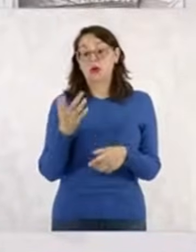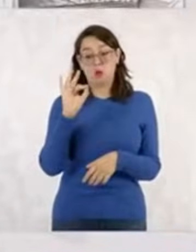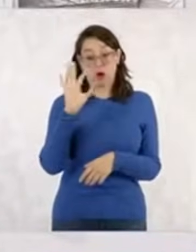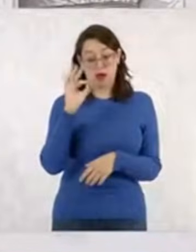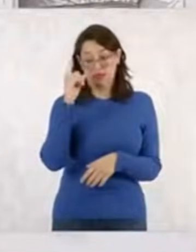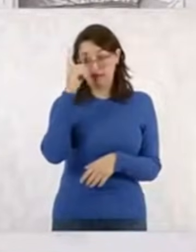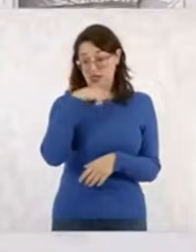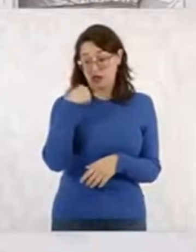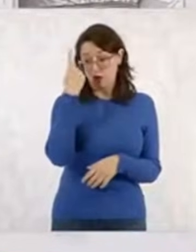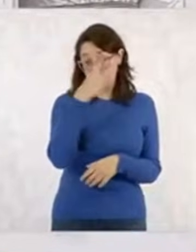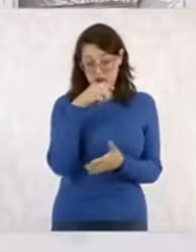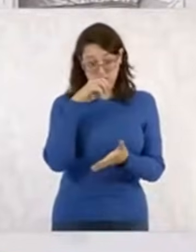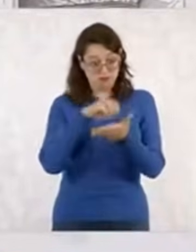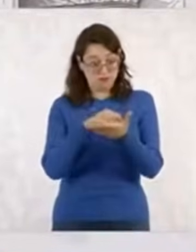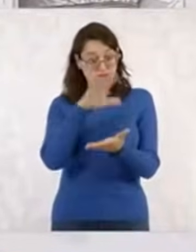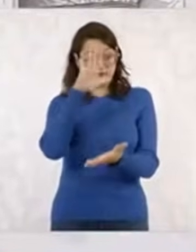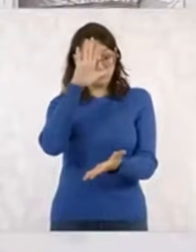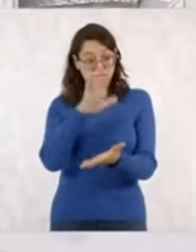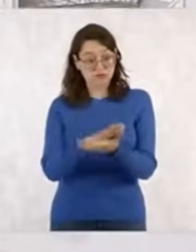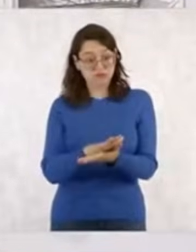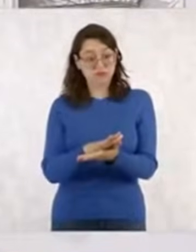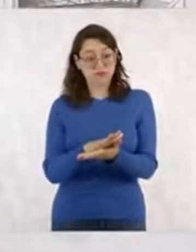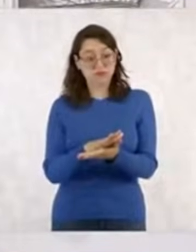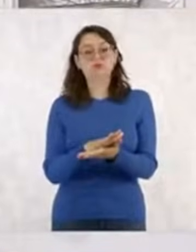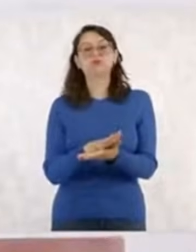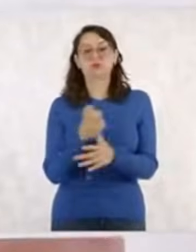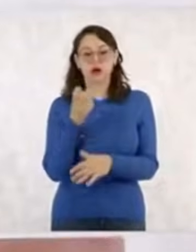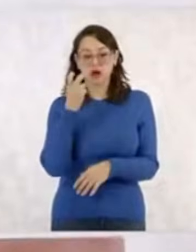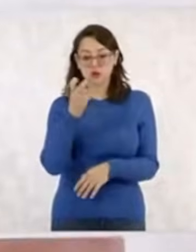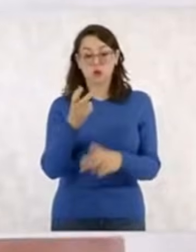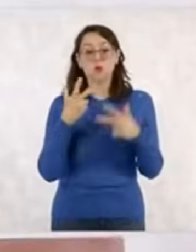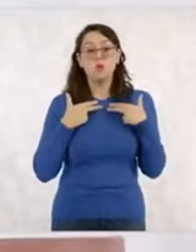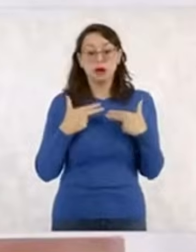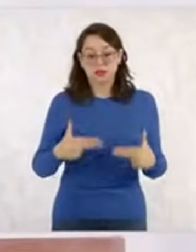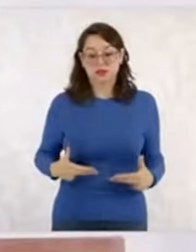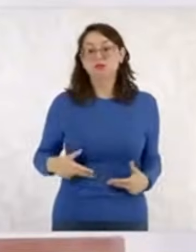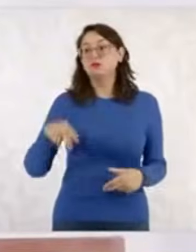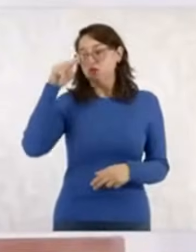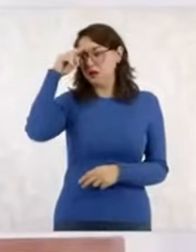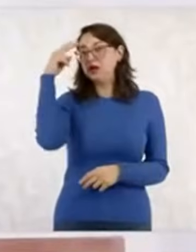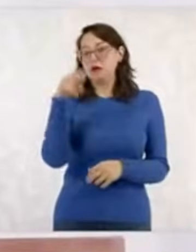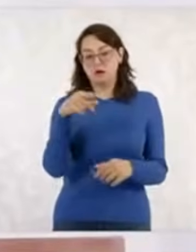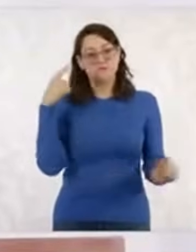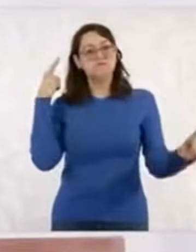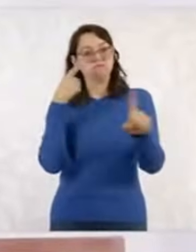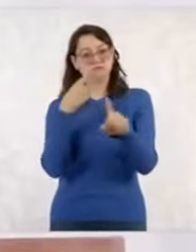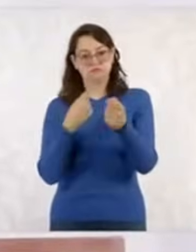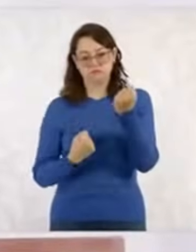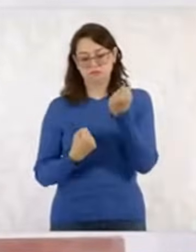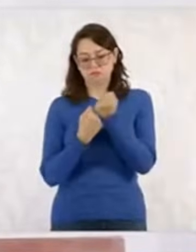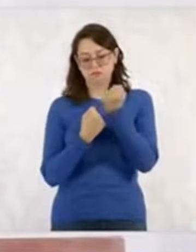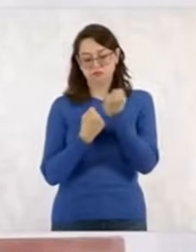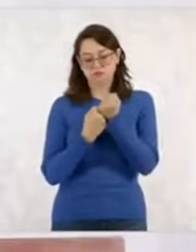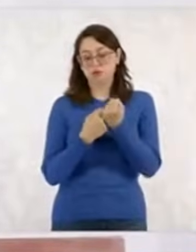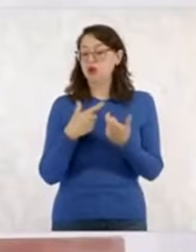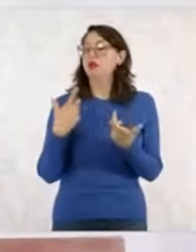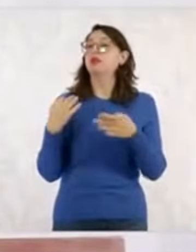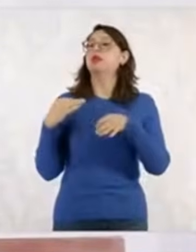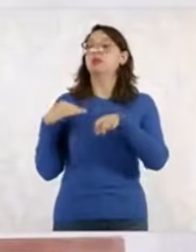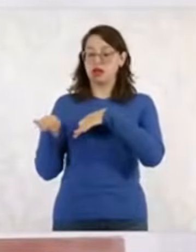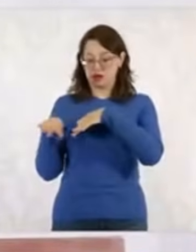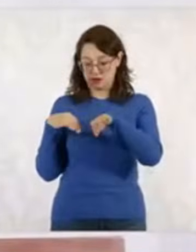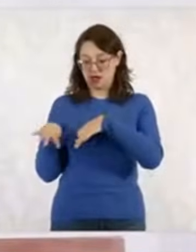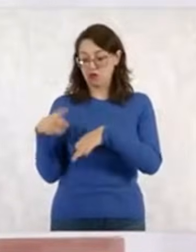mejor condensa el espíritu del humanismo mexicano. Le devuelve tiempo de vida a las y los trabajadores para que